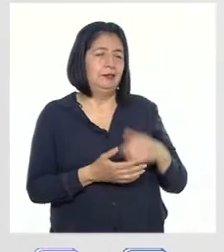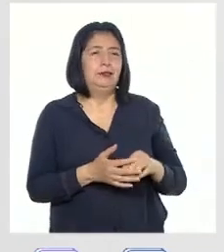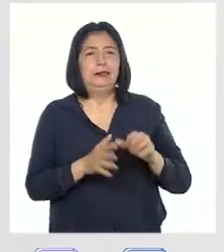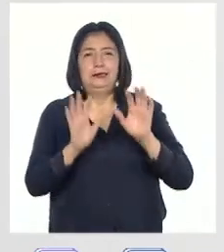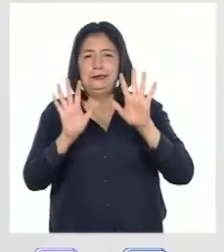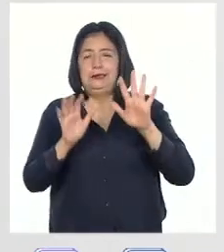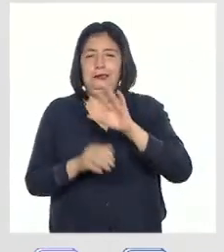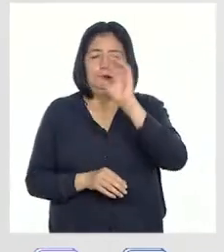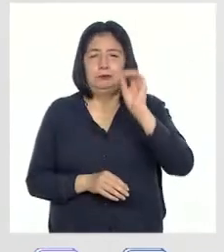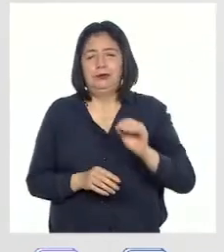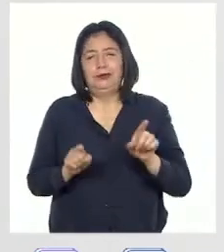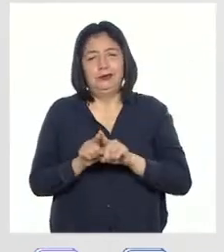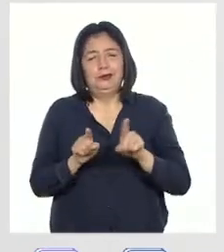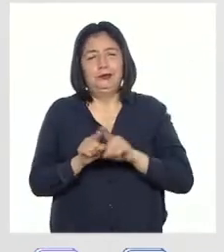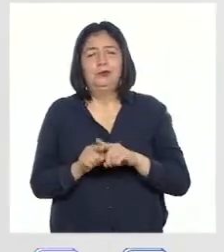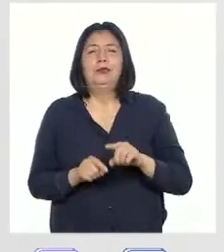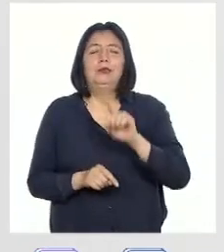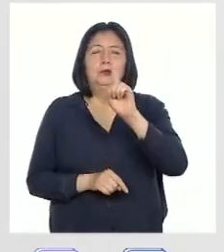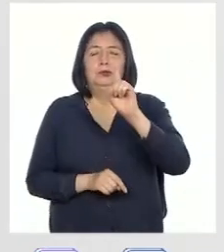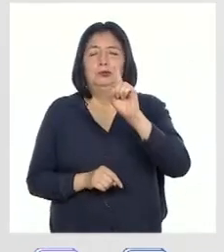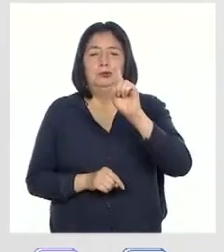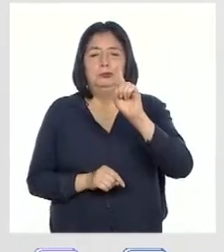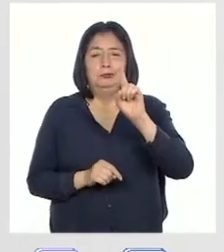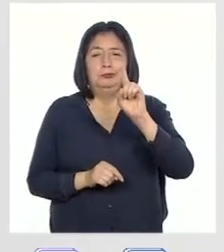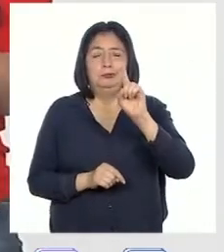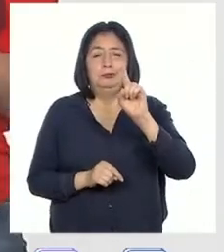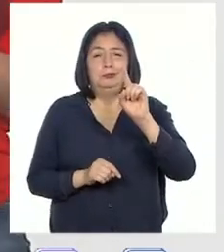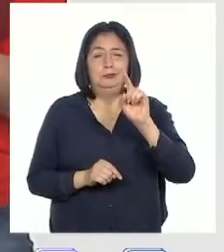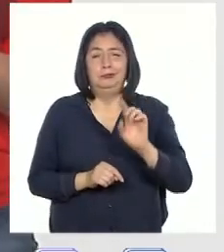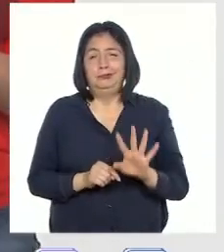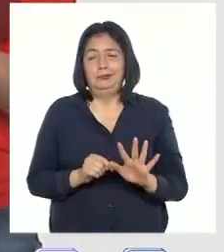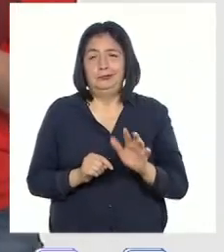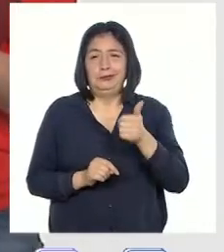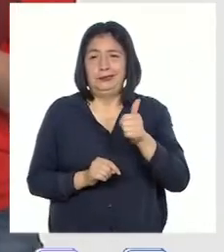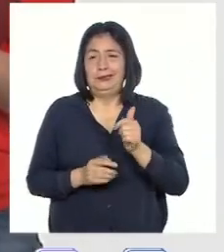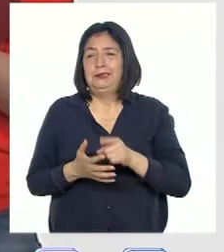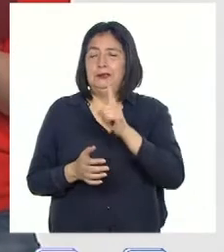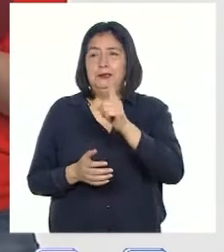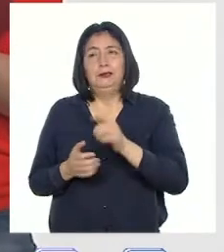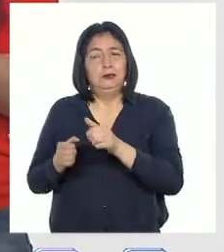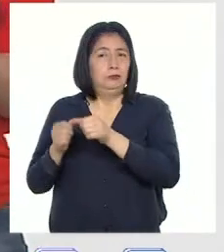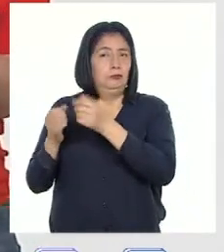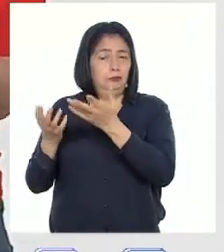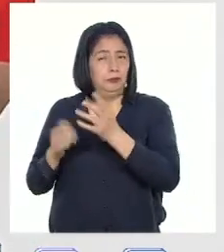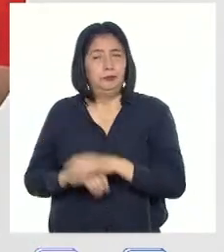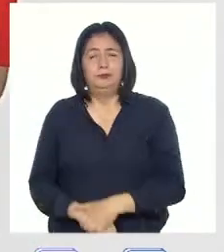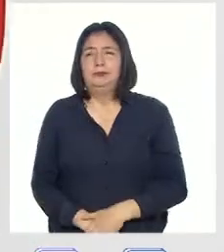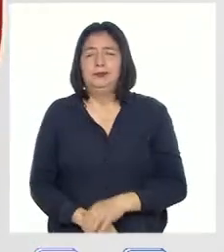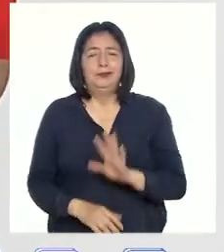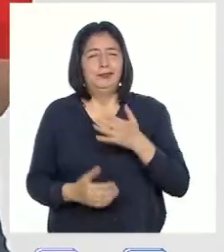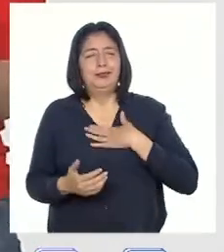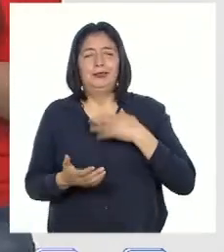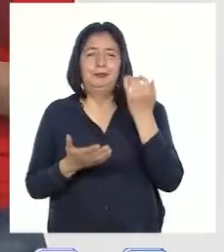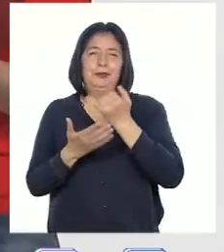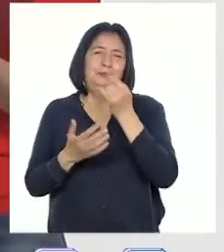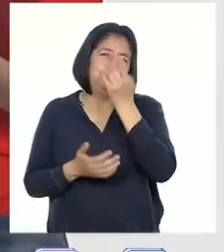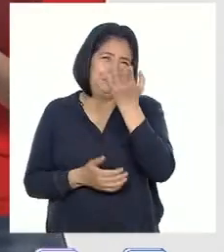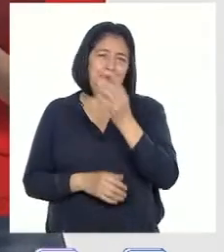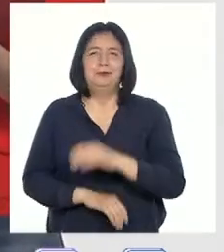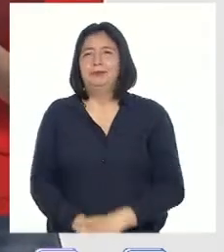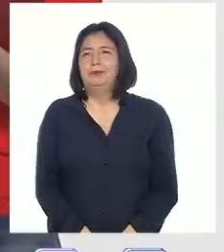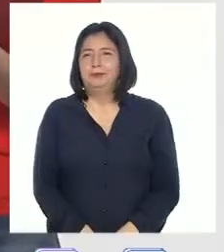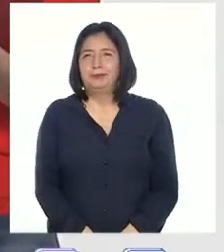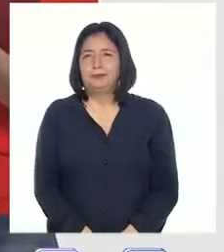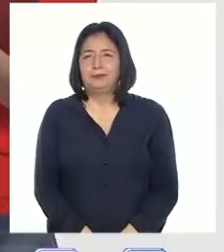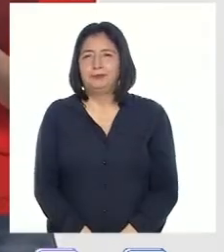el 10% es igual a la décima parte de una cantidad. Y listo. Mi dibujo quedaría así.